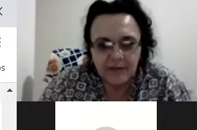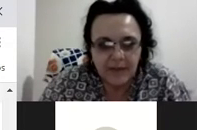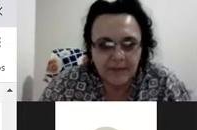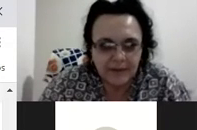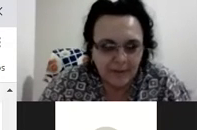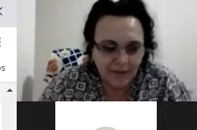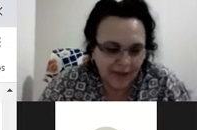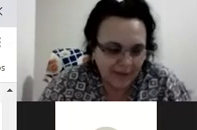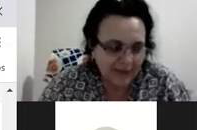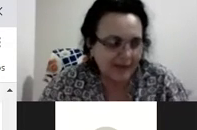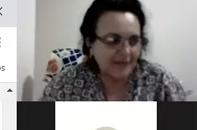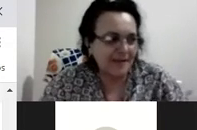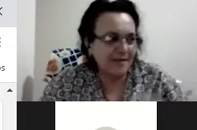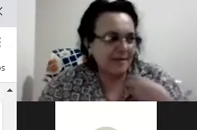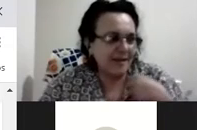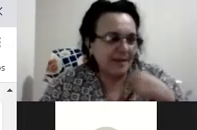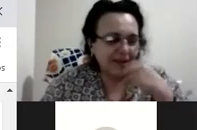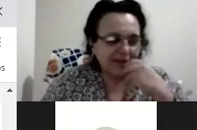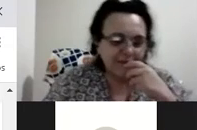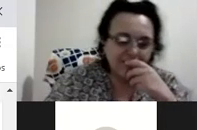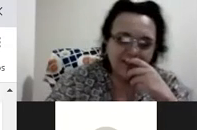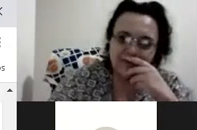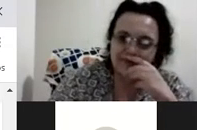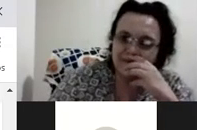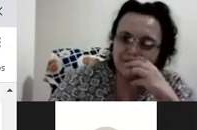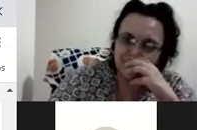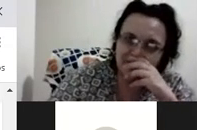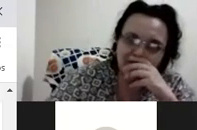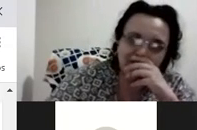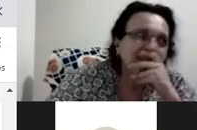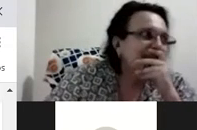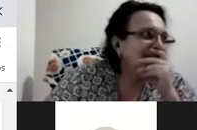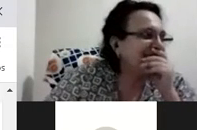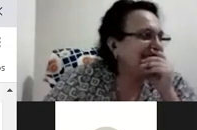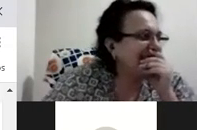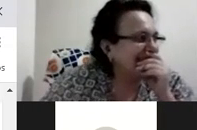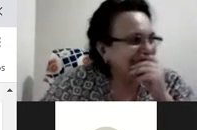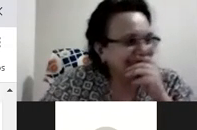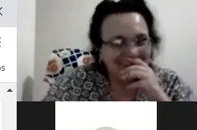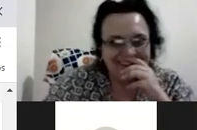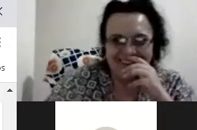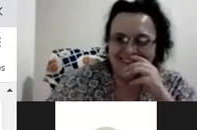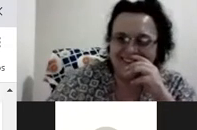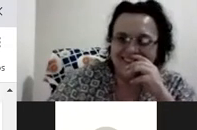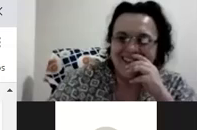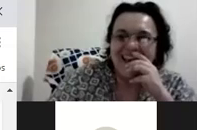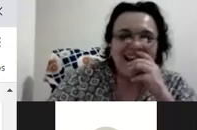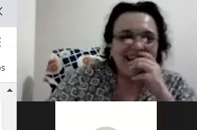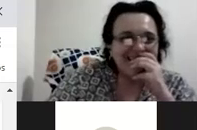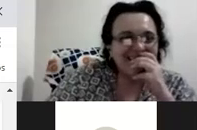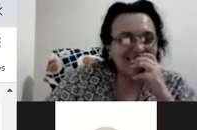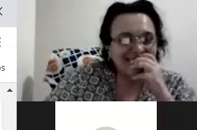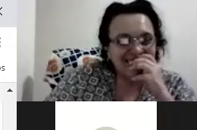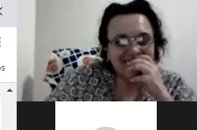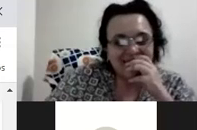no y la vamos a cantar. No me vaya a mandar, no me vaya a mandar de Bonnie, por favor, porque vean... We are the world.